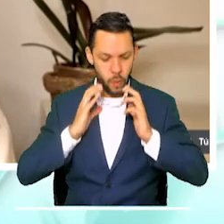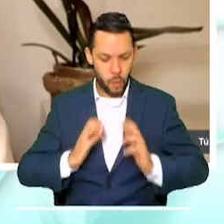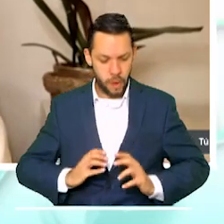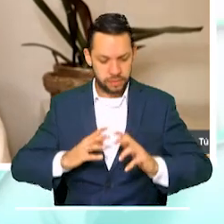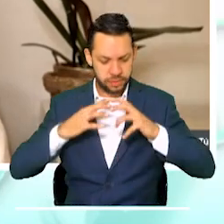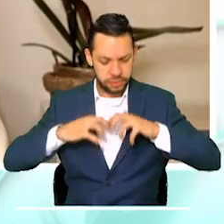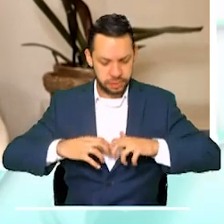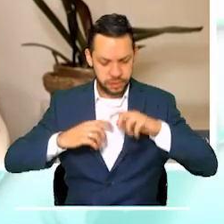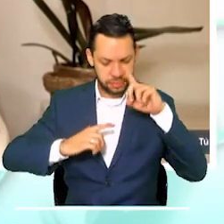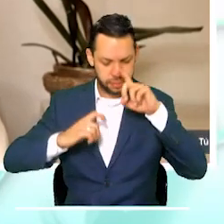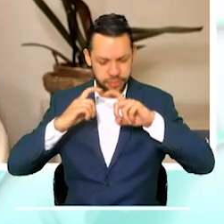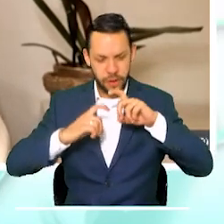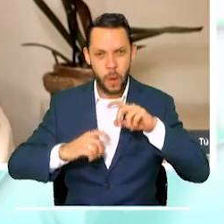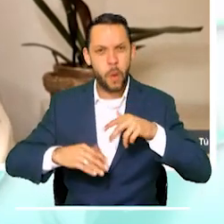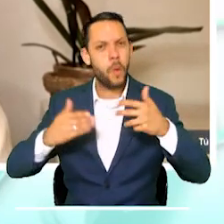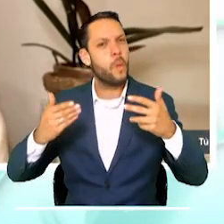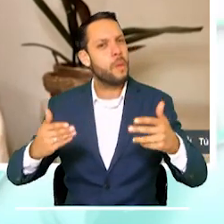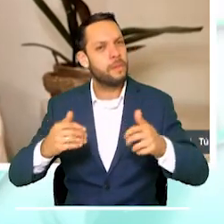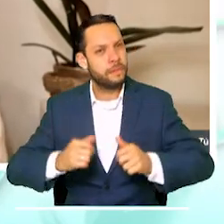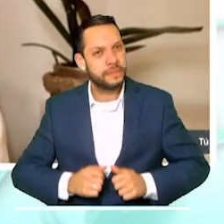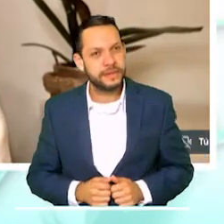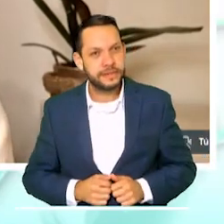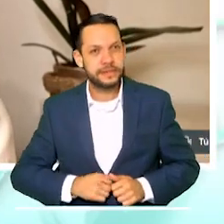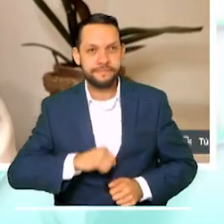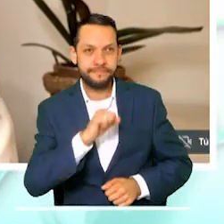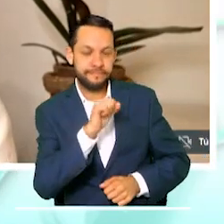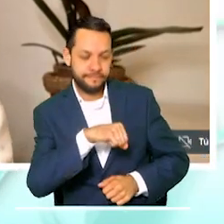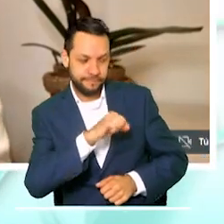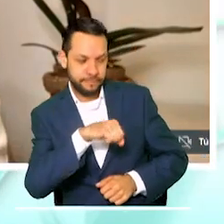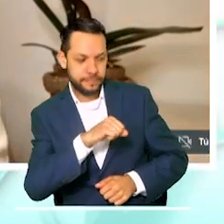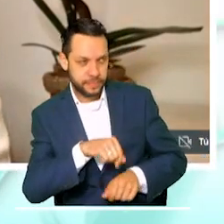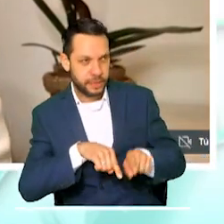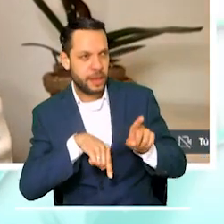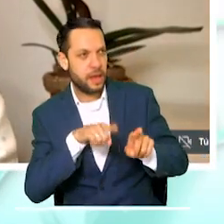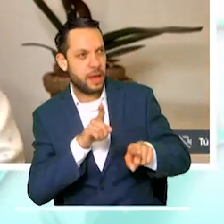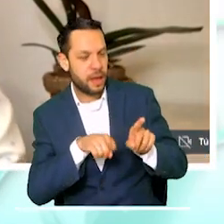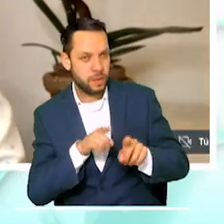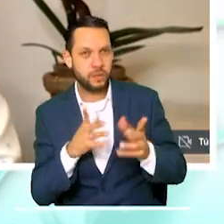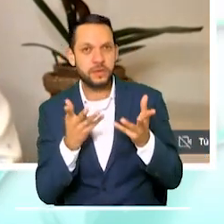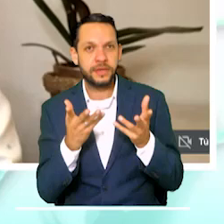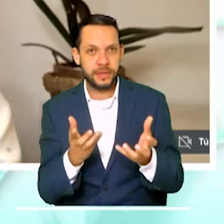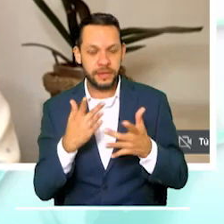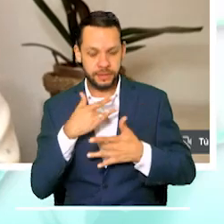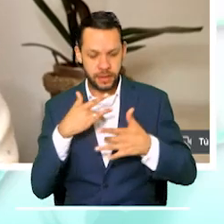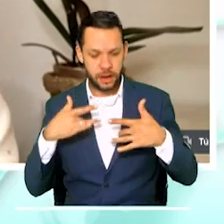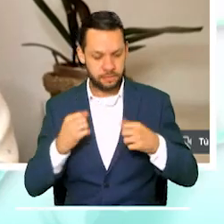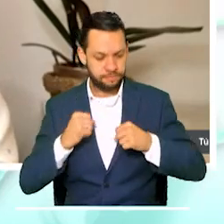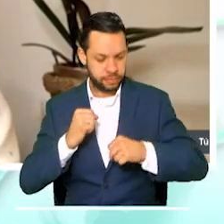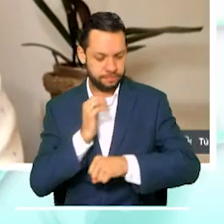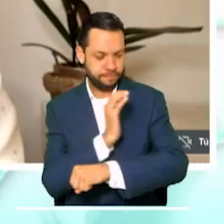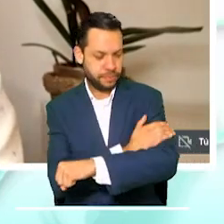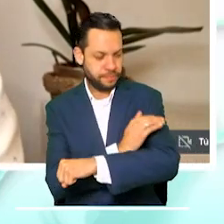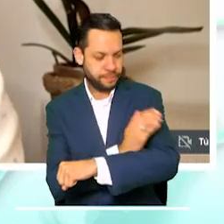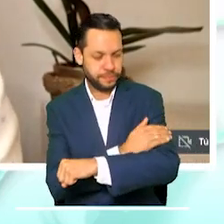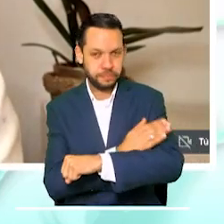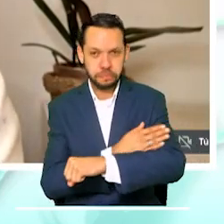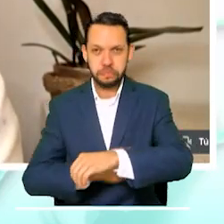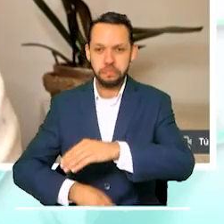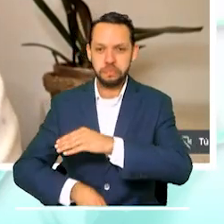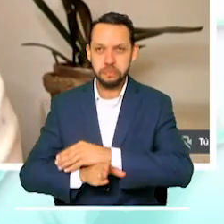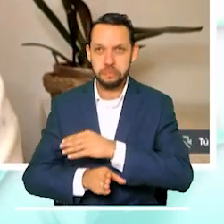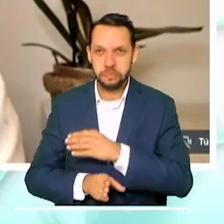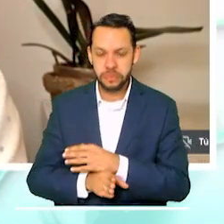que esto tiene que ver con que algunas personas quieren tener salud, quieren tener bienestar, quieren mejorar